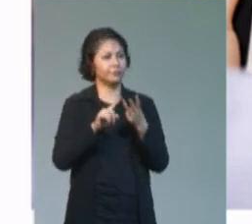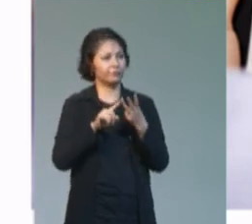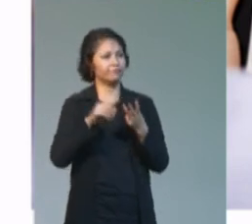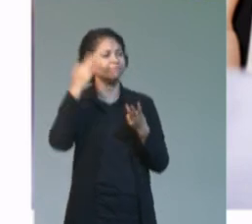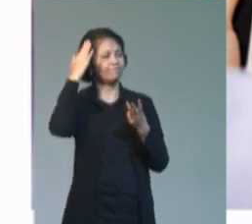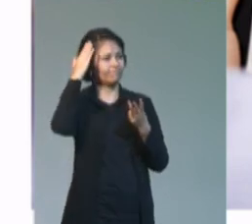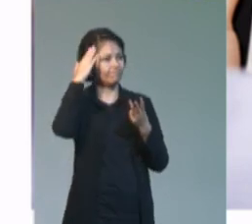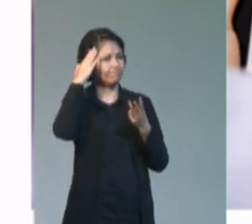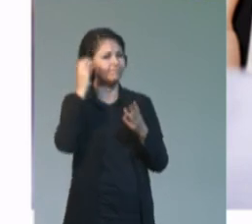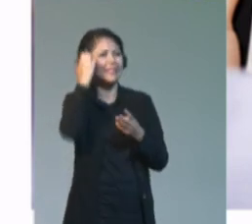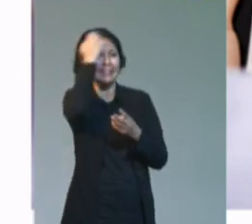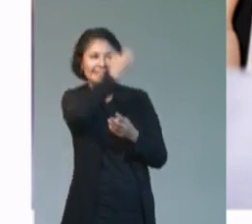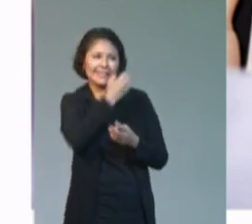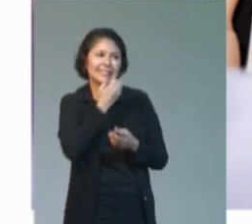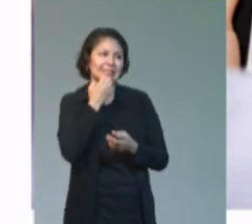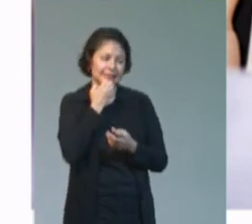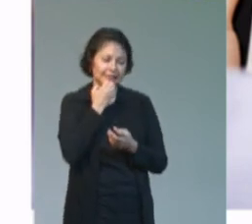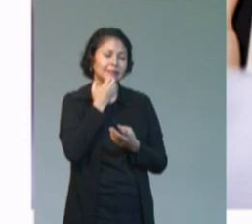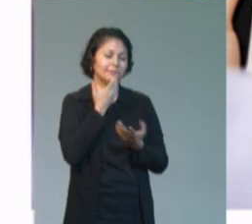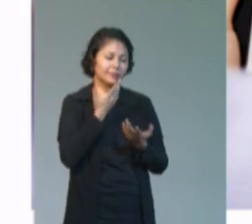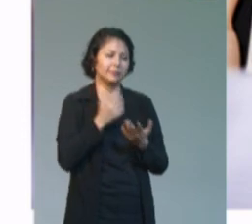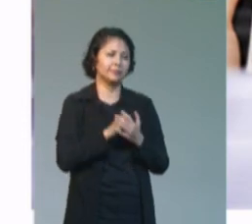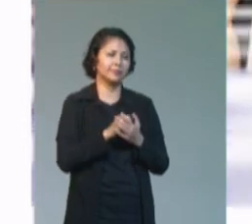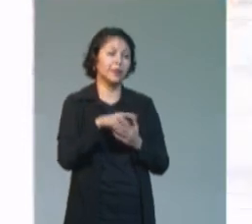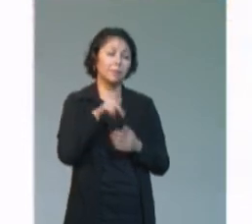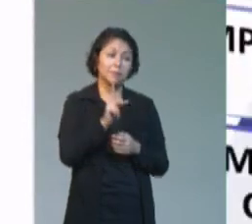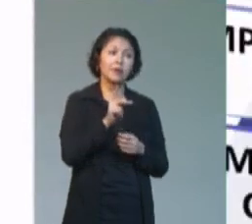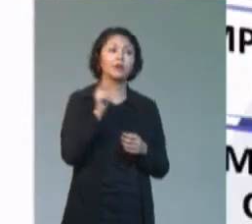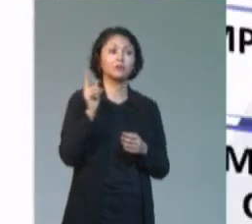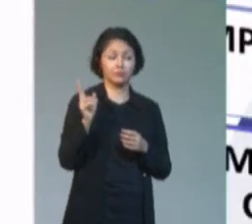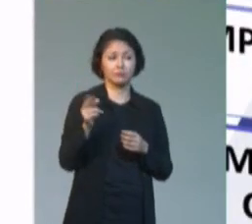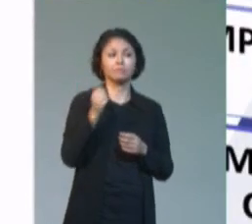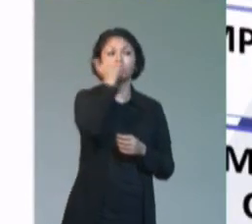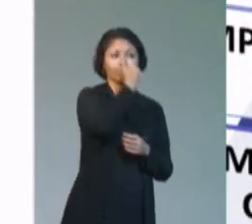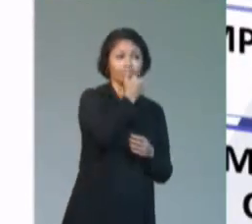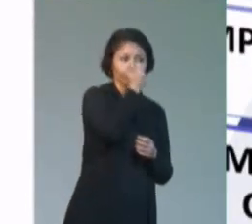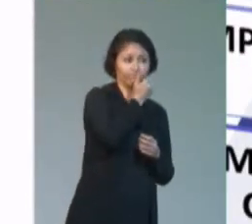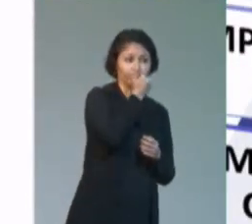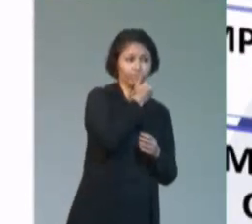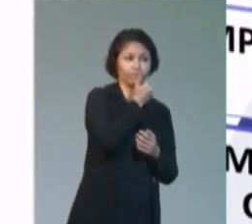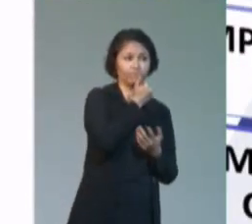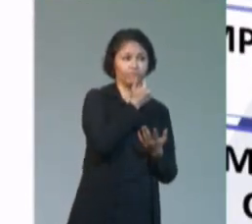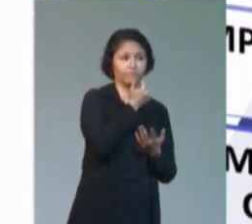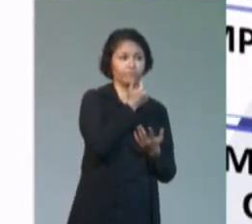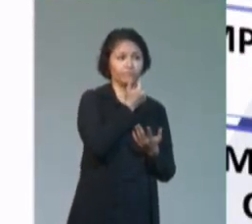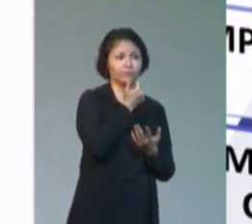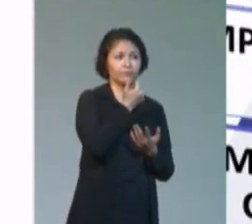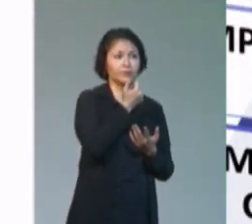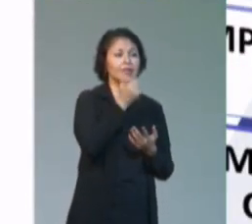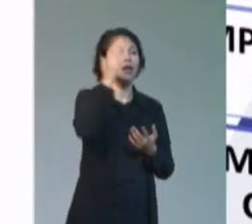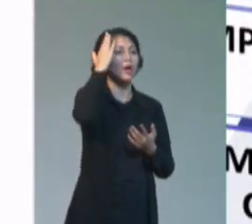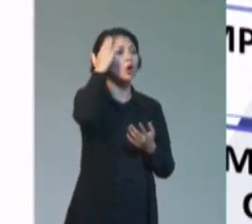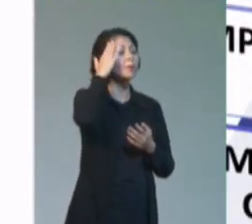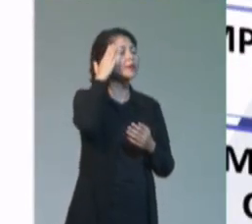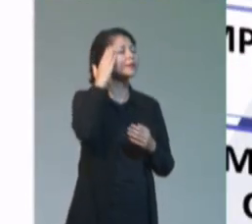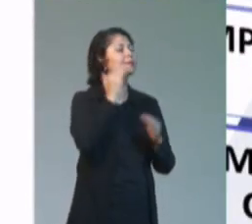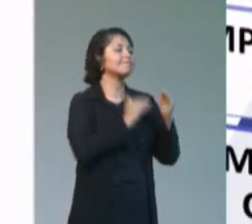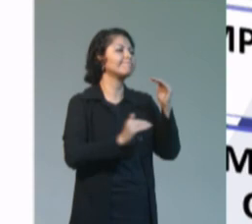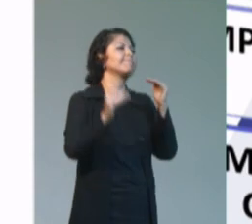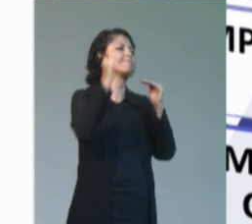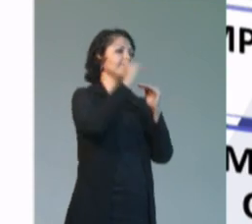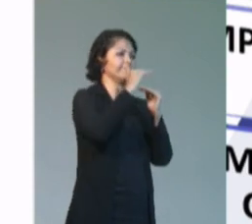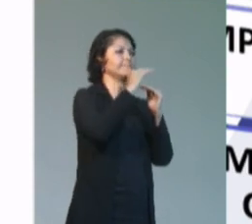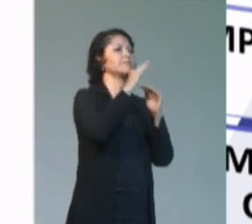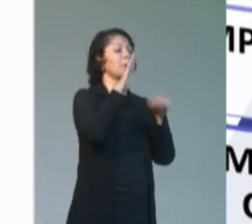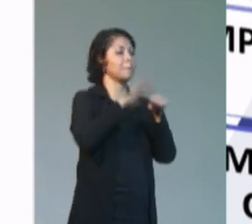evaluativas pero también el estudiante yo creo que debe de tener unas nuevas competencias yo creo que